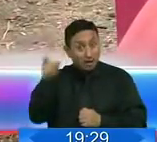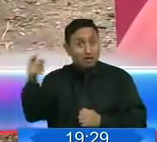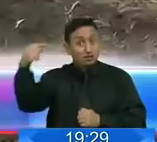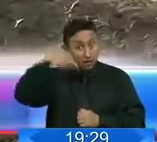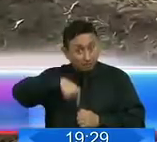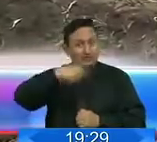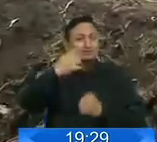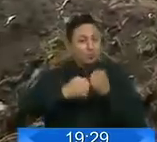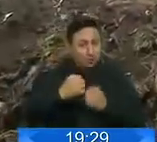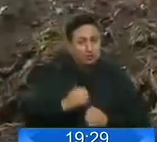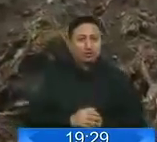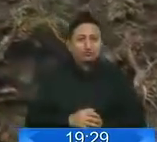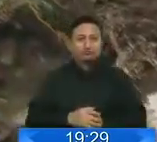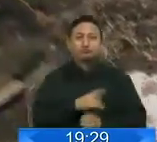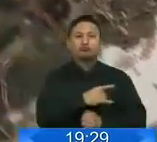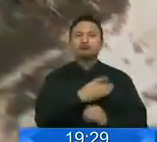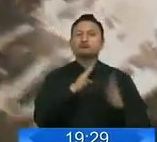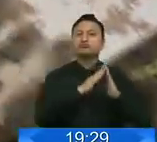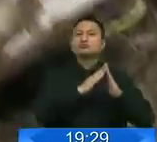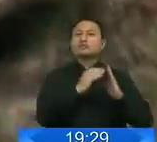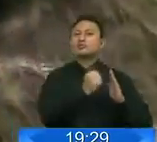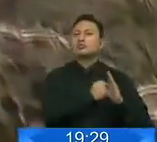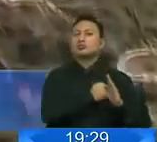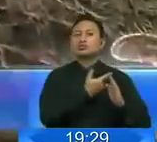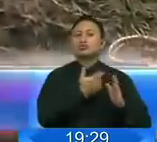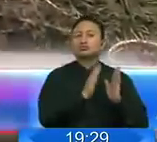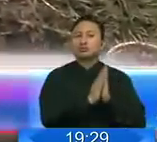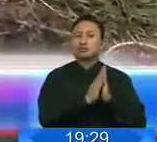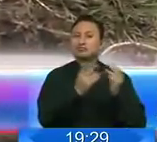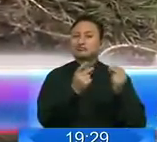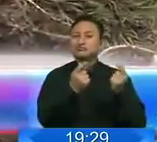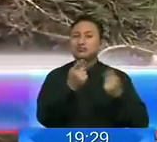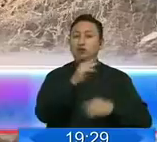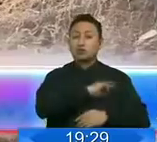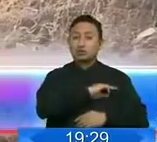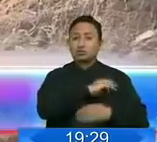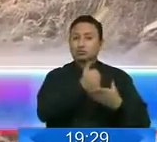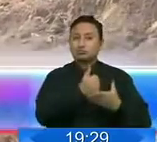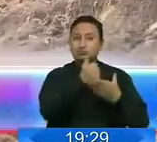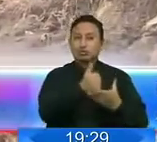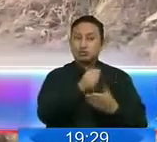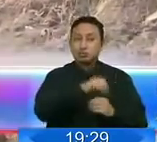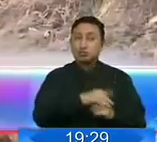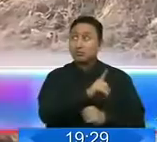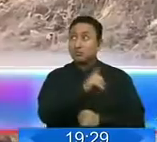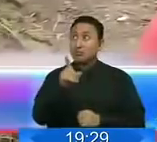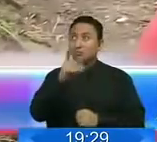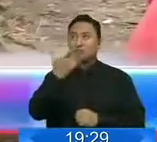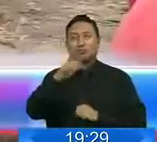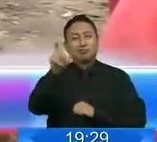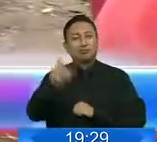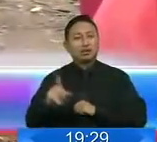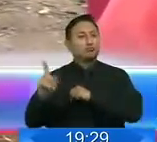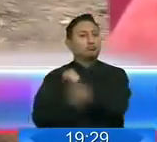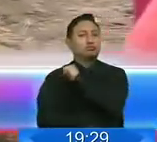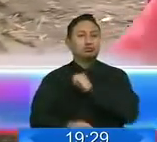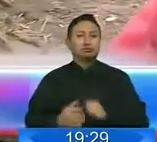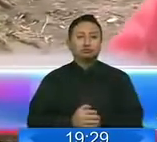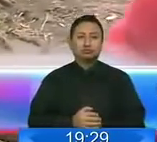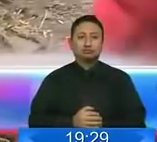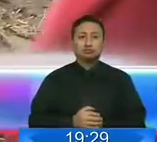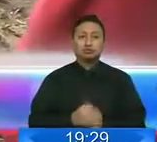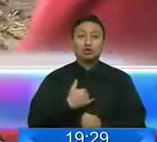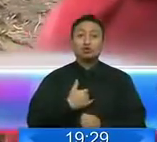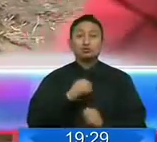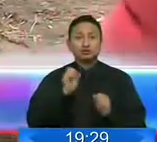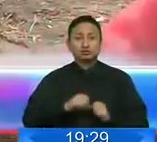Los propietarios de la vivienda afectada piden la intervención inmediata del municipio para sancionar este hecho. Sí, yo sí quiero que me investigue si